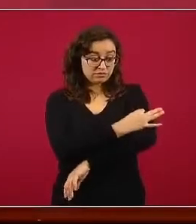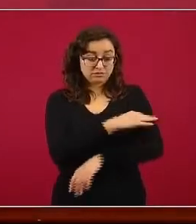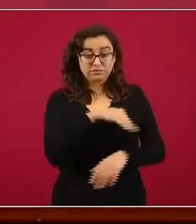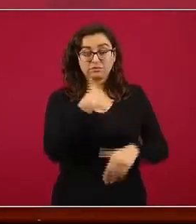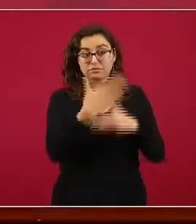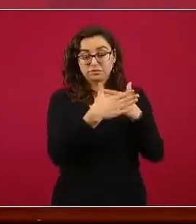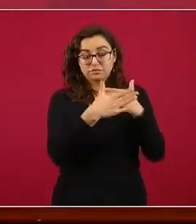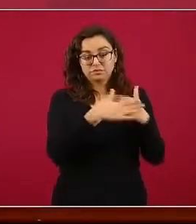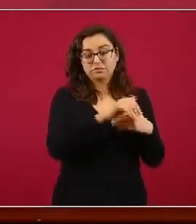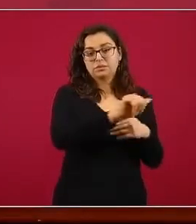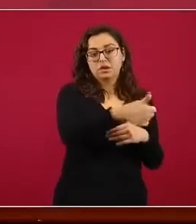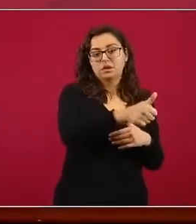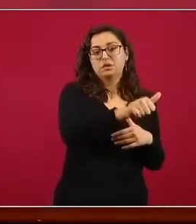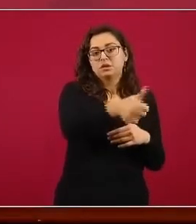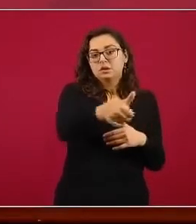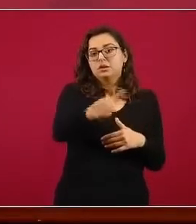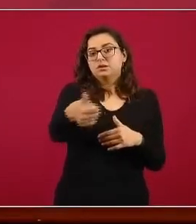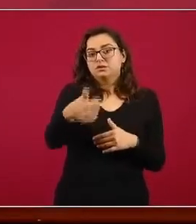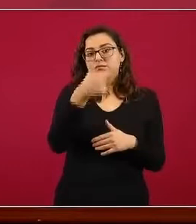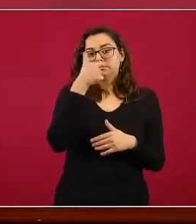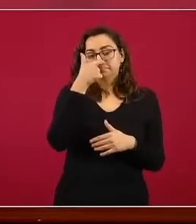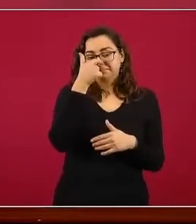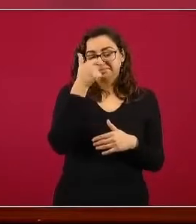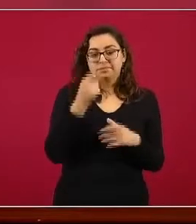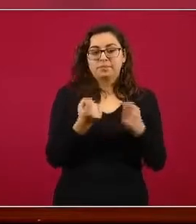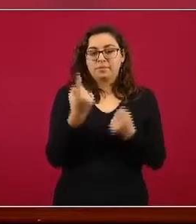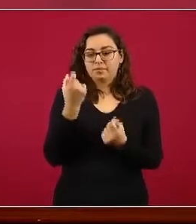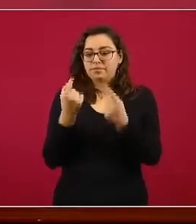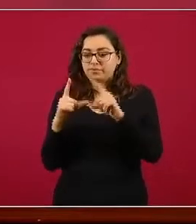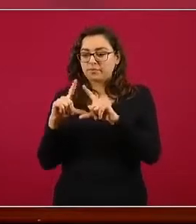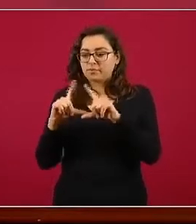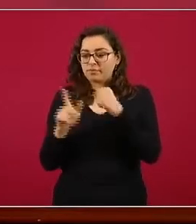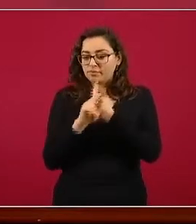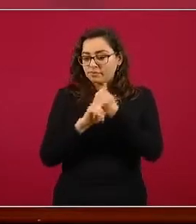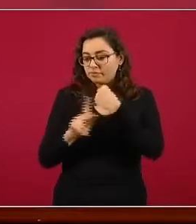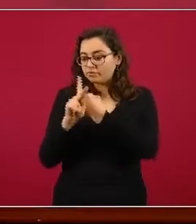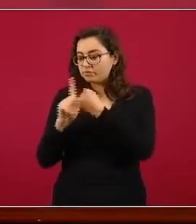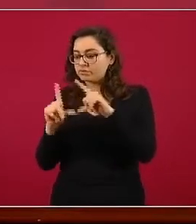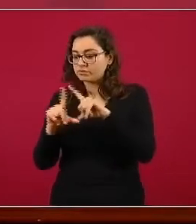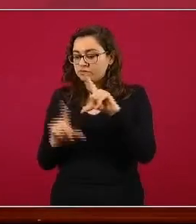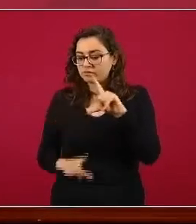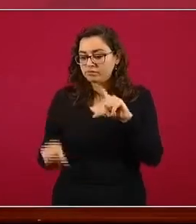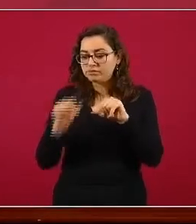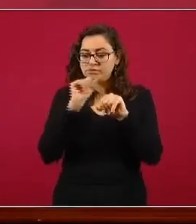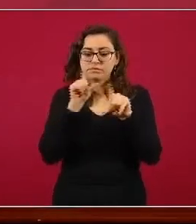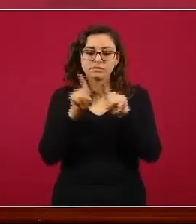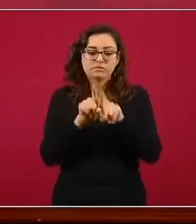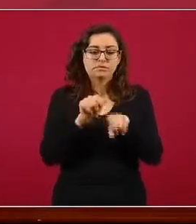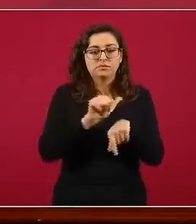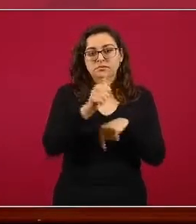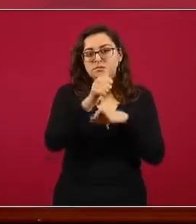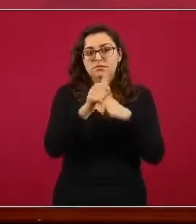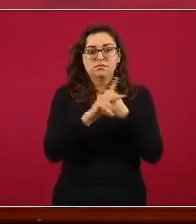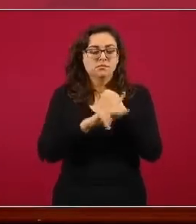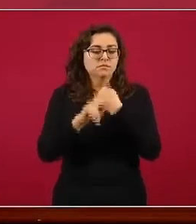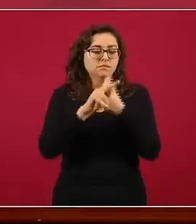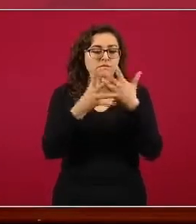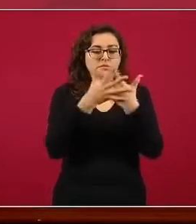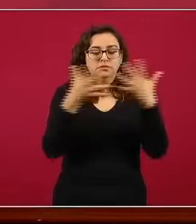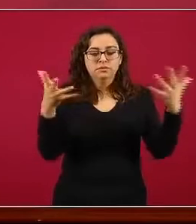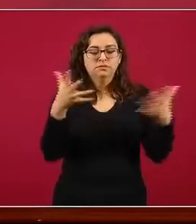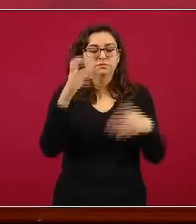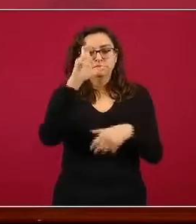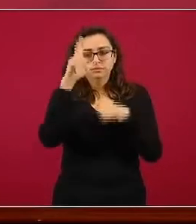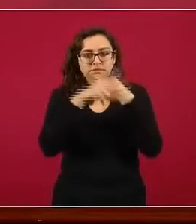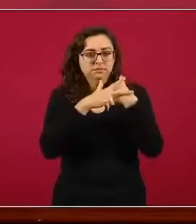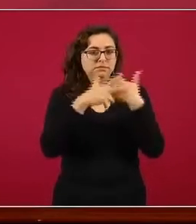aparecerán otras, y algunos países como México, al igual que los países industrializados en Europa, en Canadá, en Estados